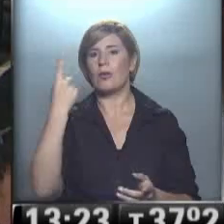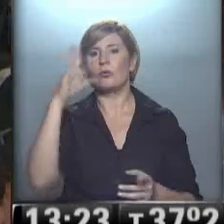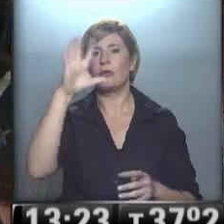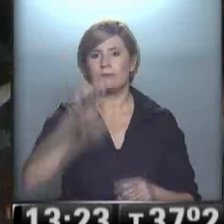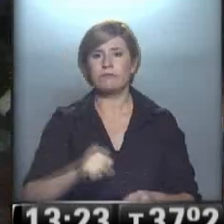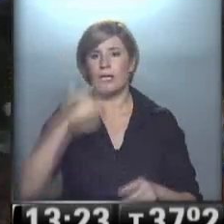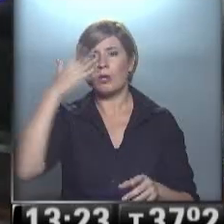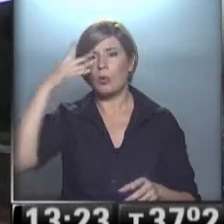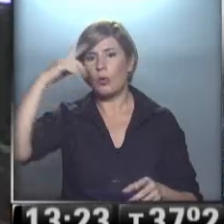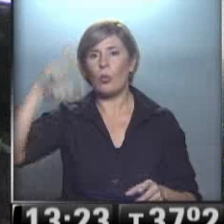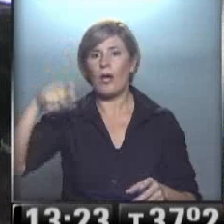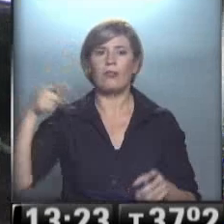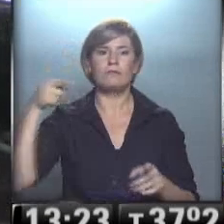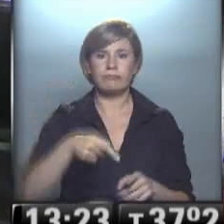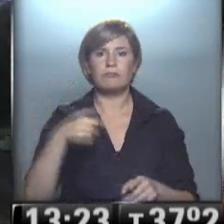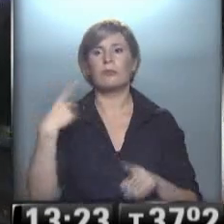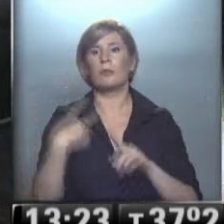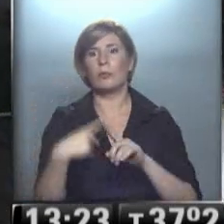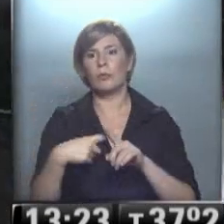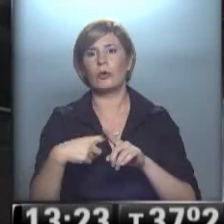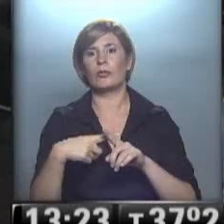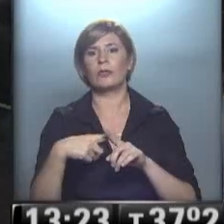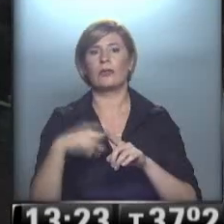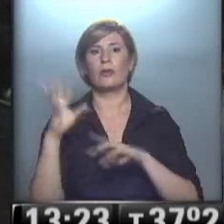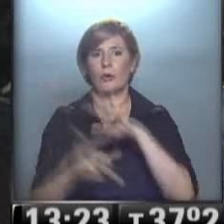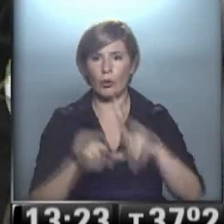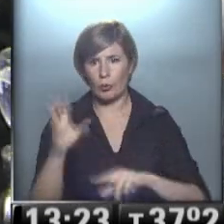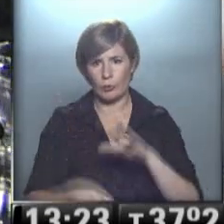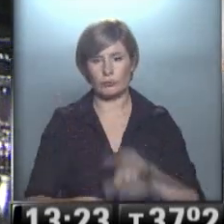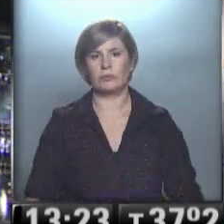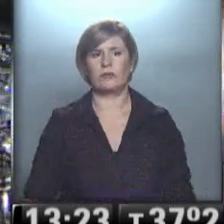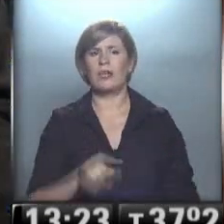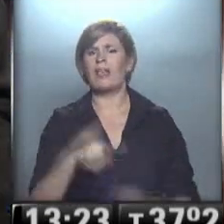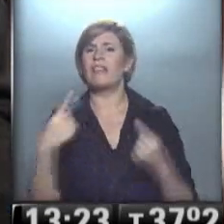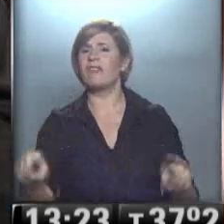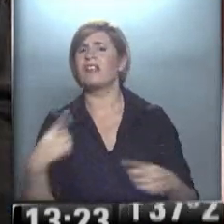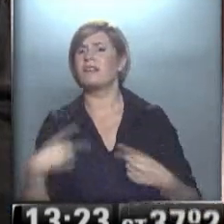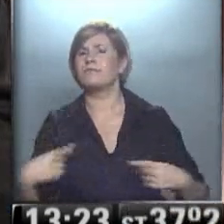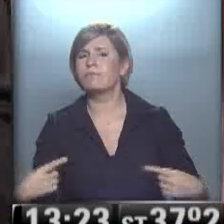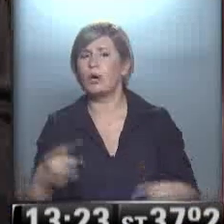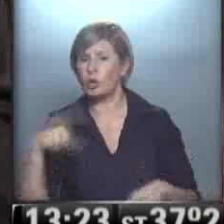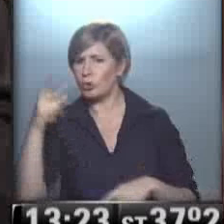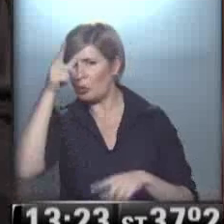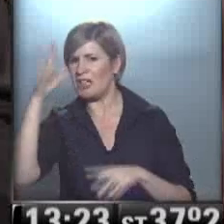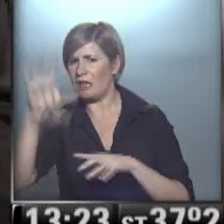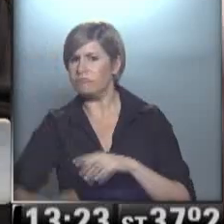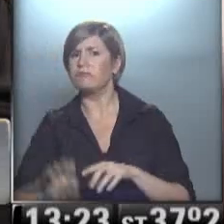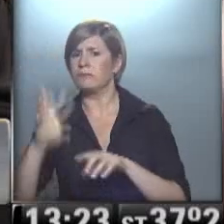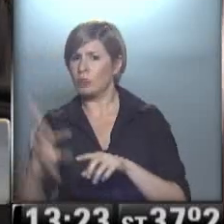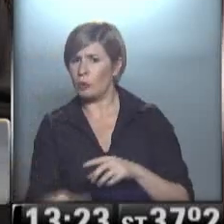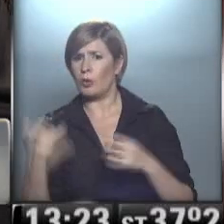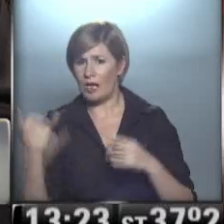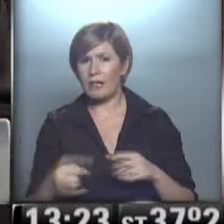hay respecto de este efectivo con los otros que están procesados y detenidos por los saqueos? Bueno, en este caso estamos hablando de hurto agravado,